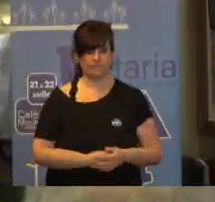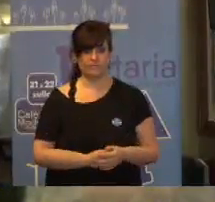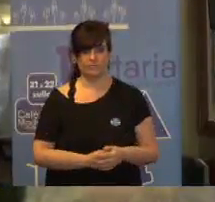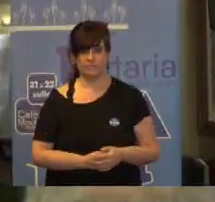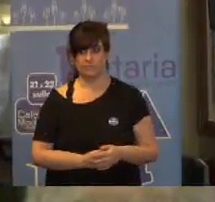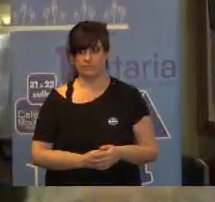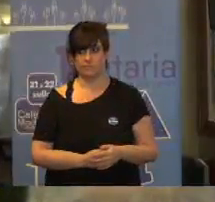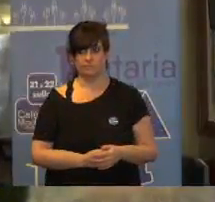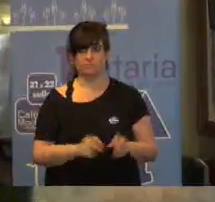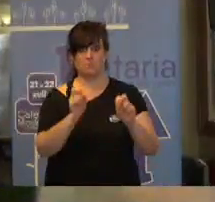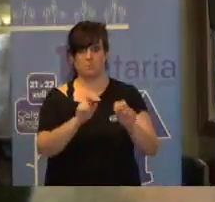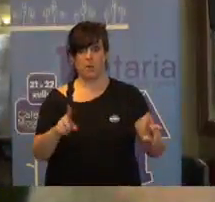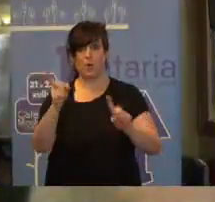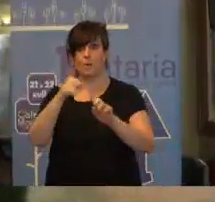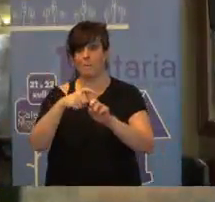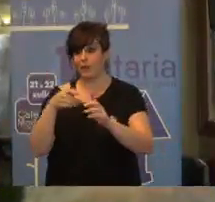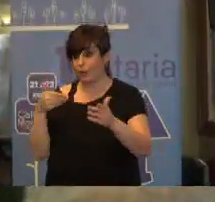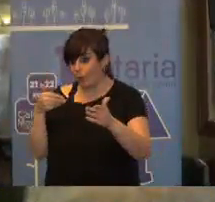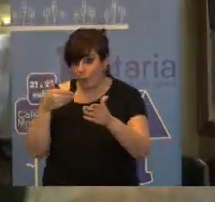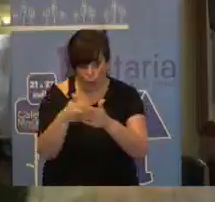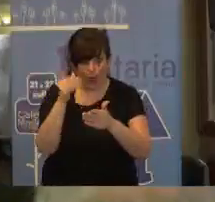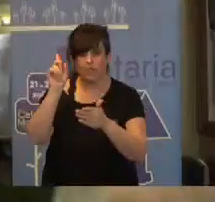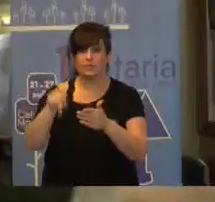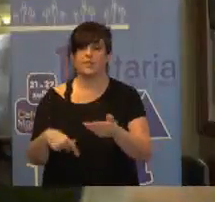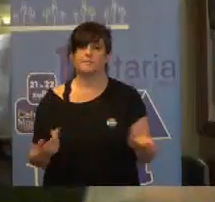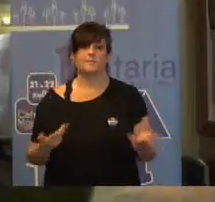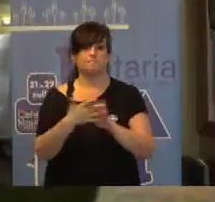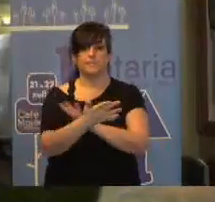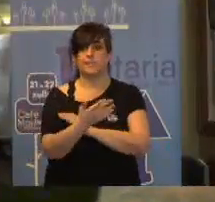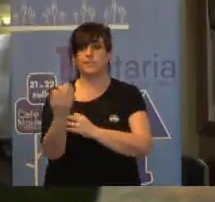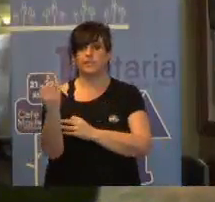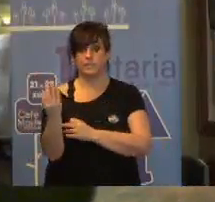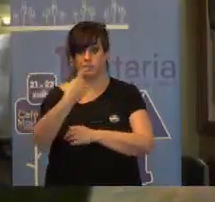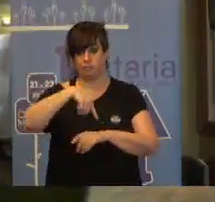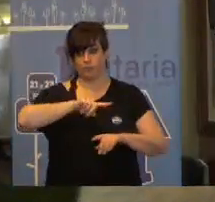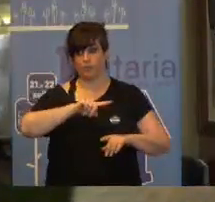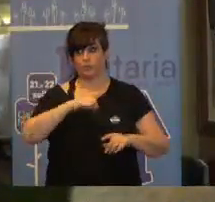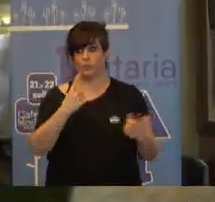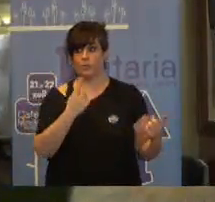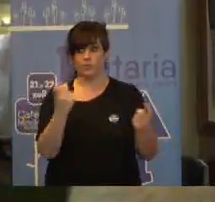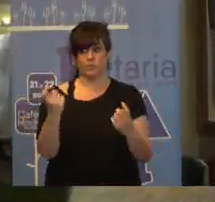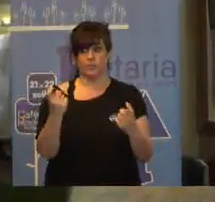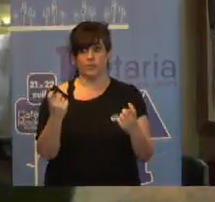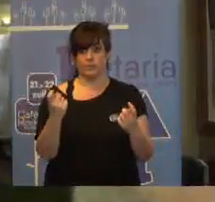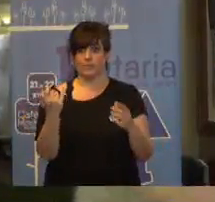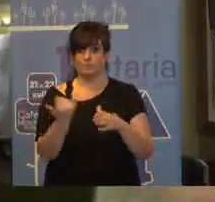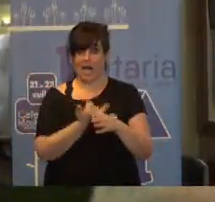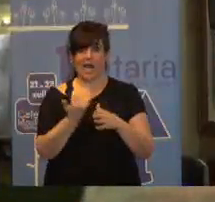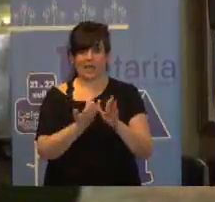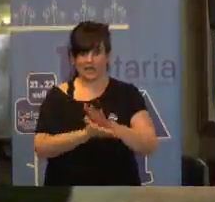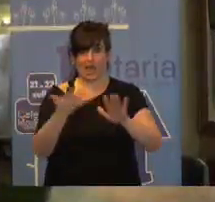malo é que maio tamén está aí encima. Entón nos fai falta un pouquiño de